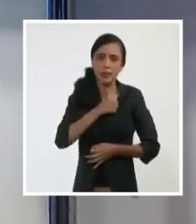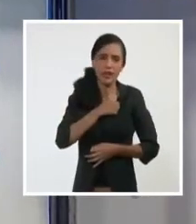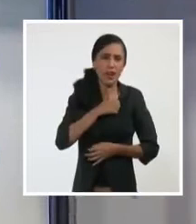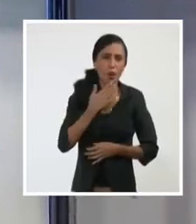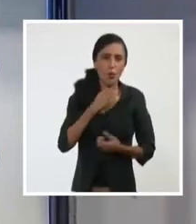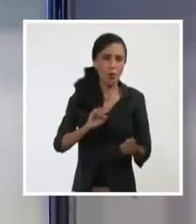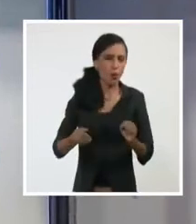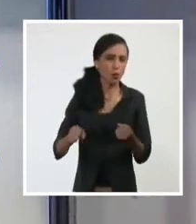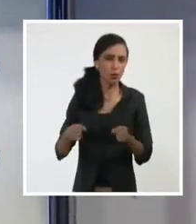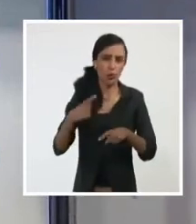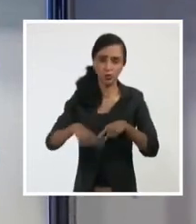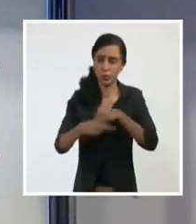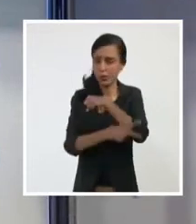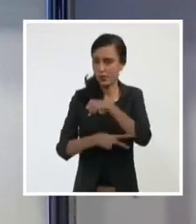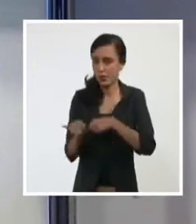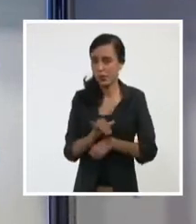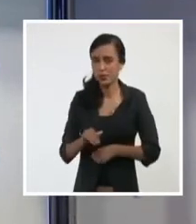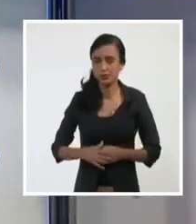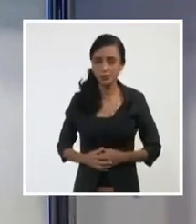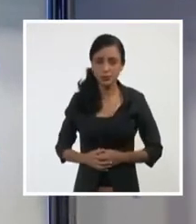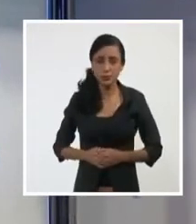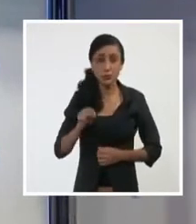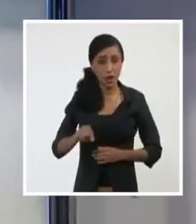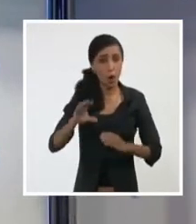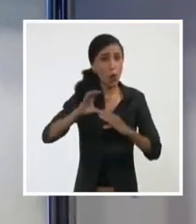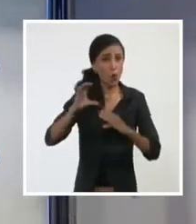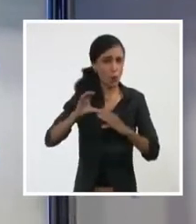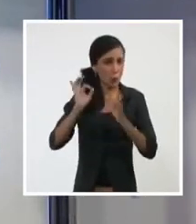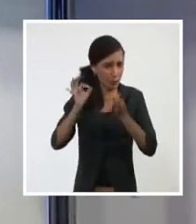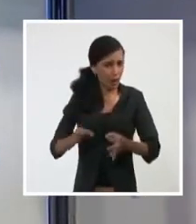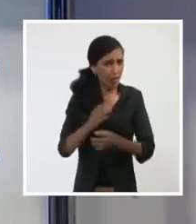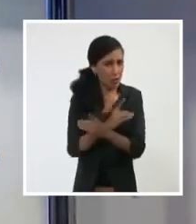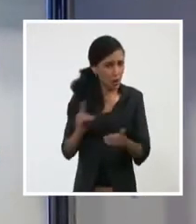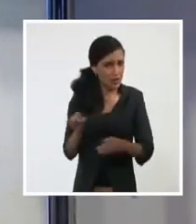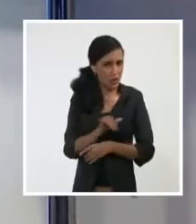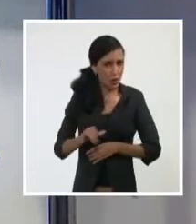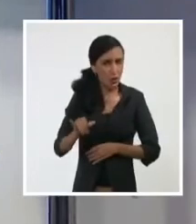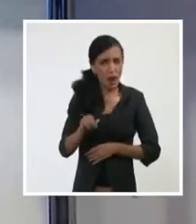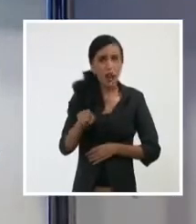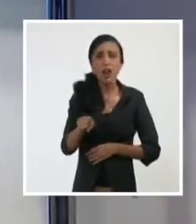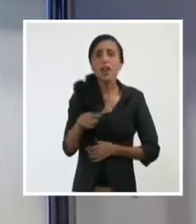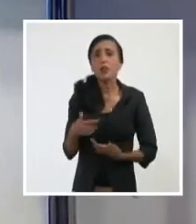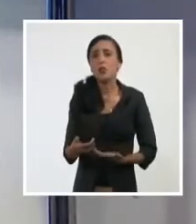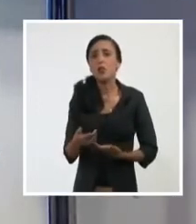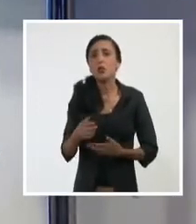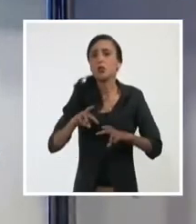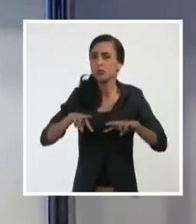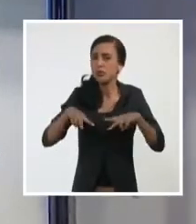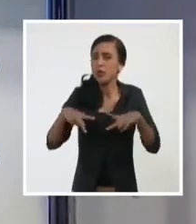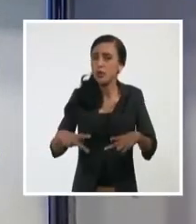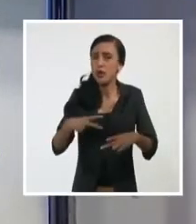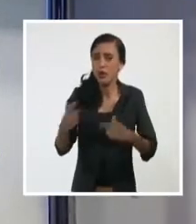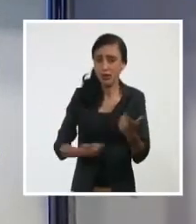vías torpedear el avance. ¿Será la cumbre para la democracia una invitación a una nueva Guerra